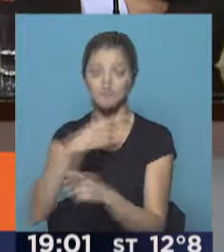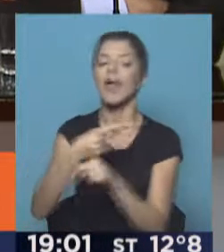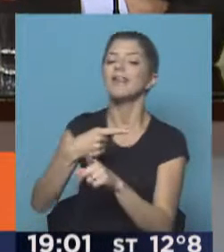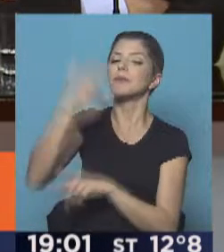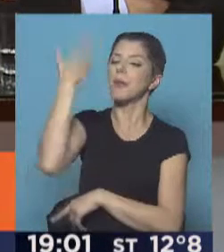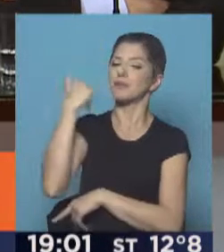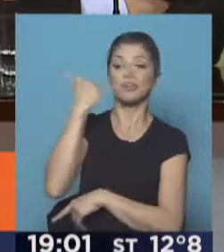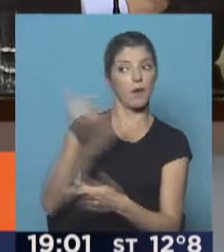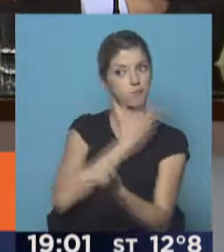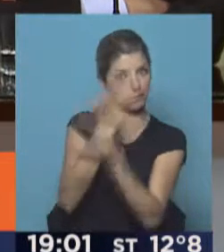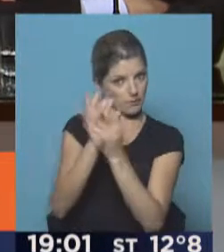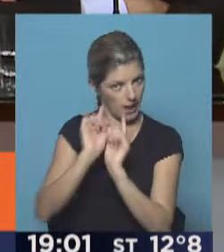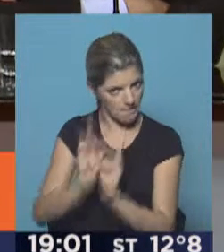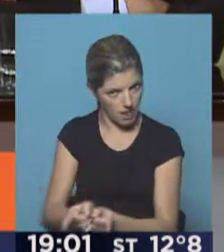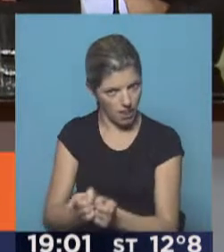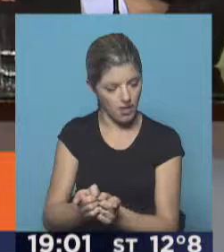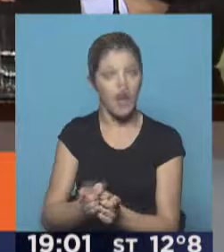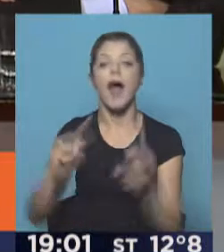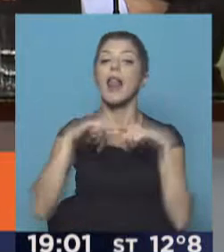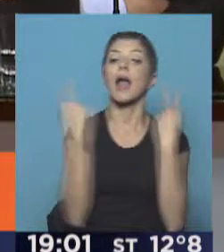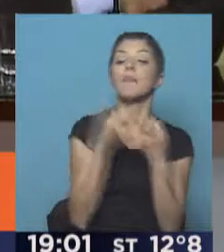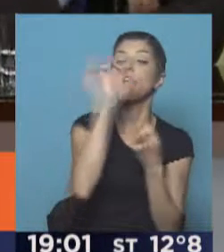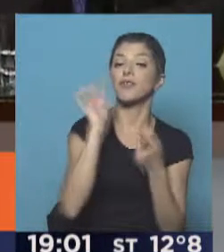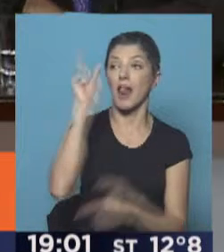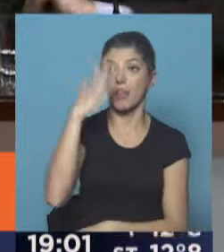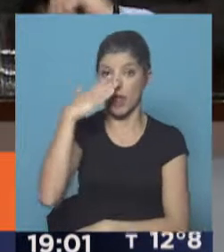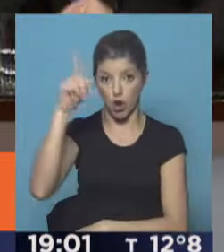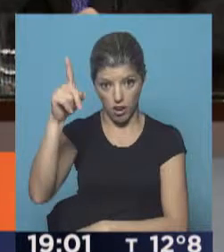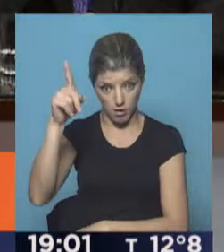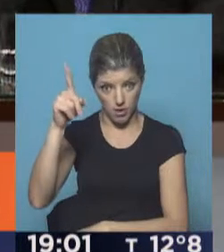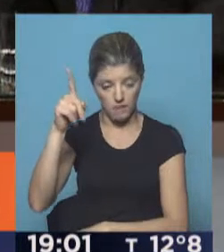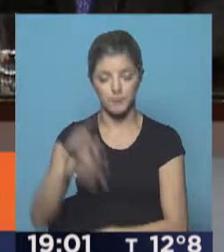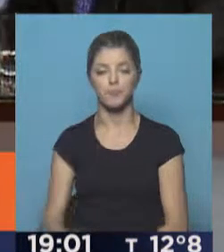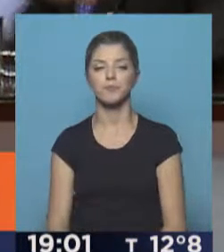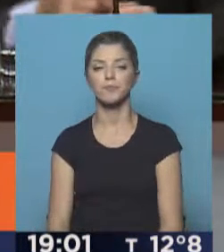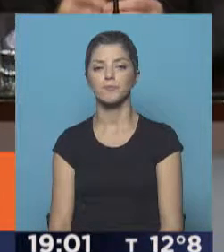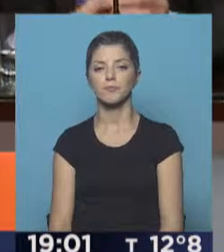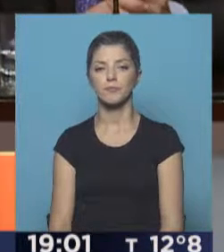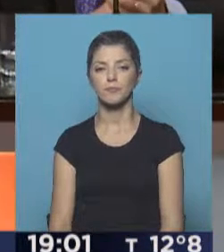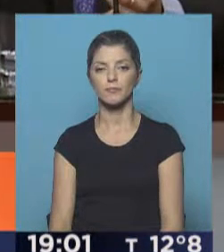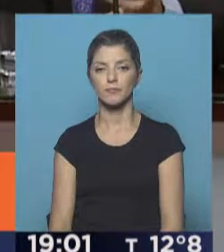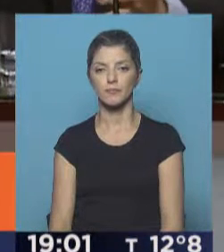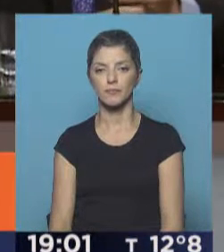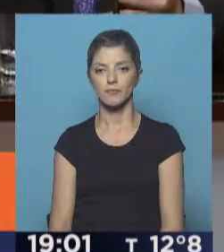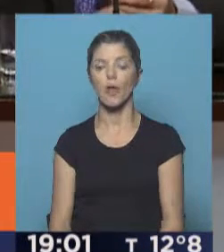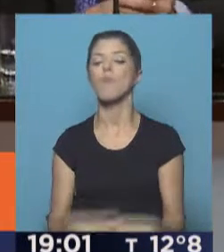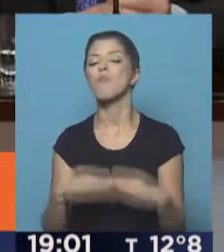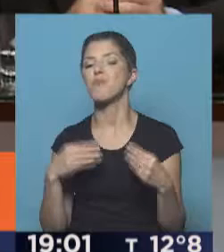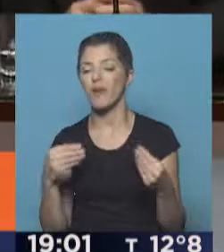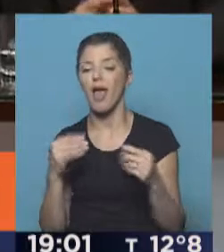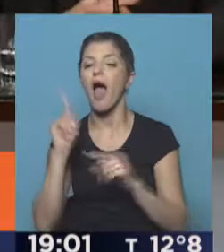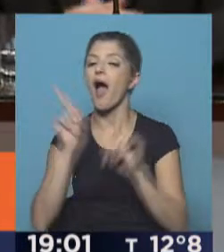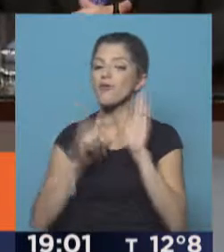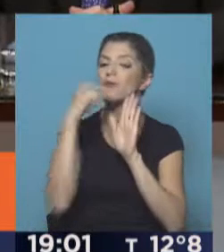interpuso el recurso extraordinario ante la Cámara Federal de Córdoba, porque hay una serie de cuestiones que de todas